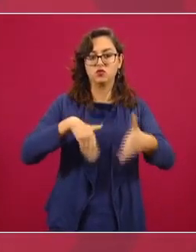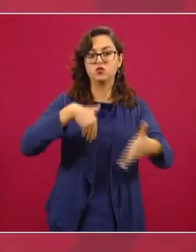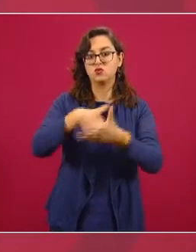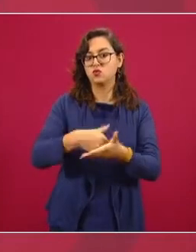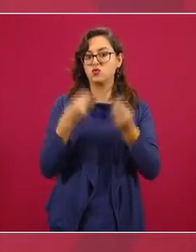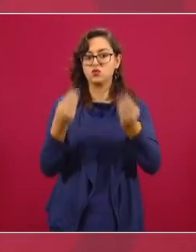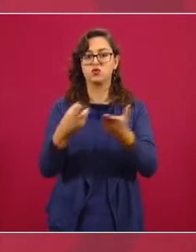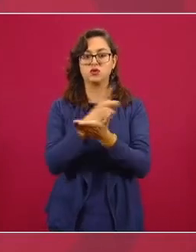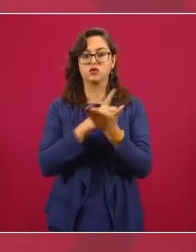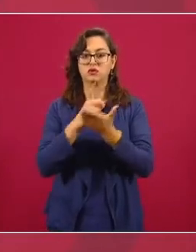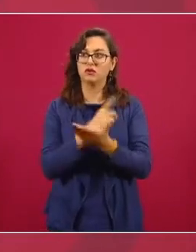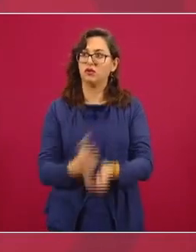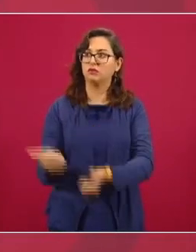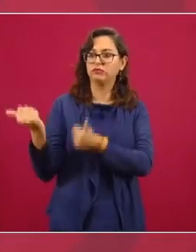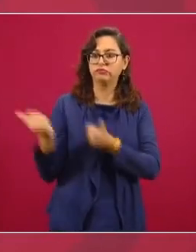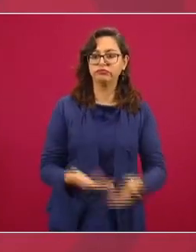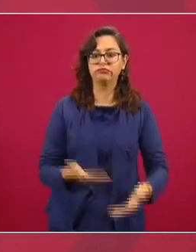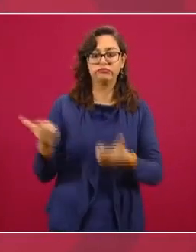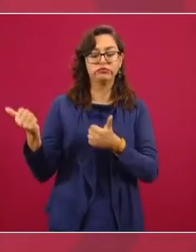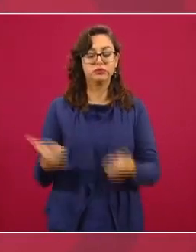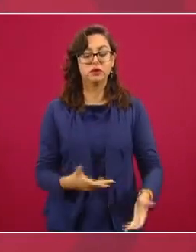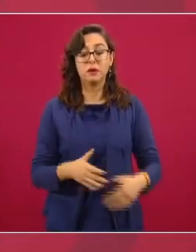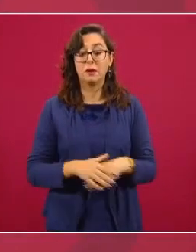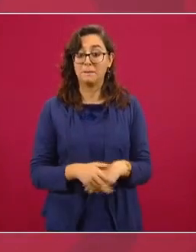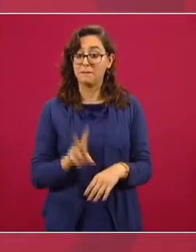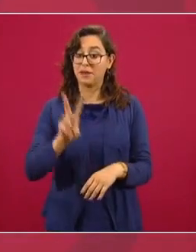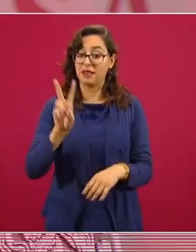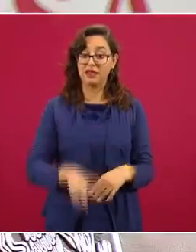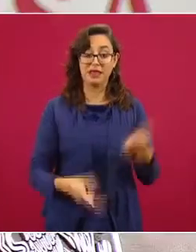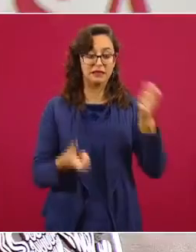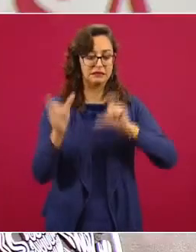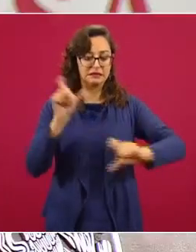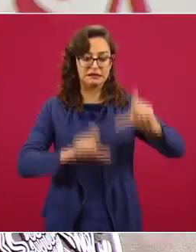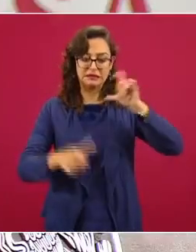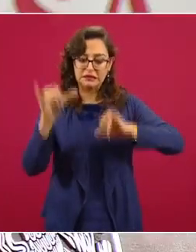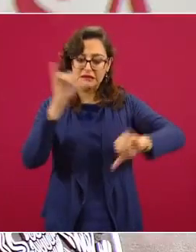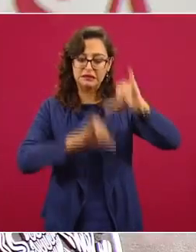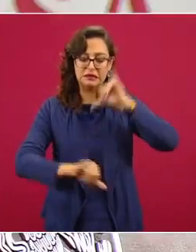que afectan mucho. Y estos puertos